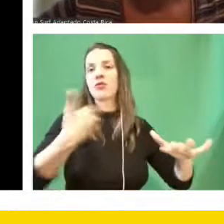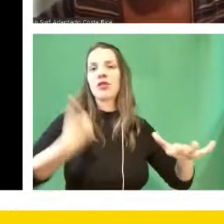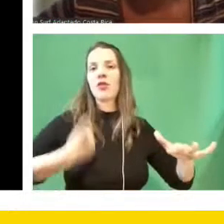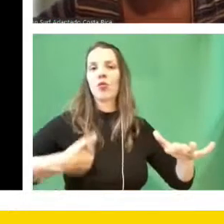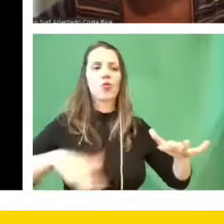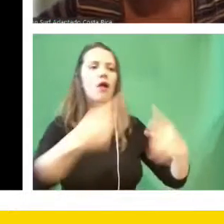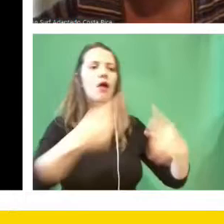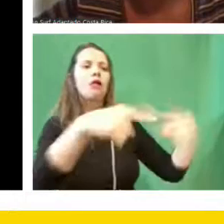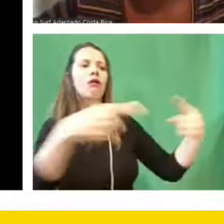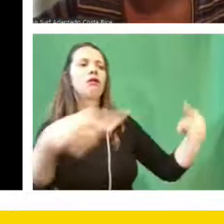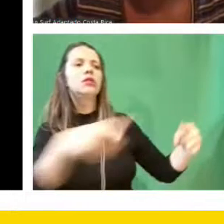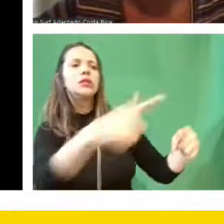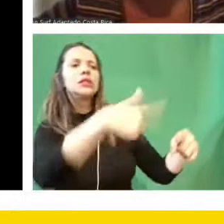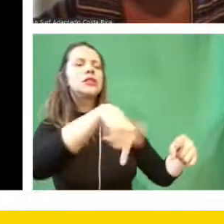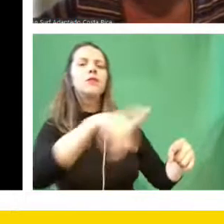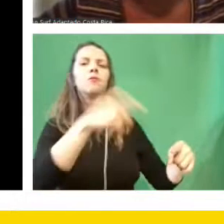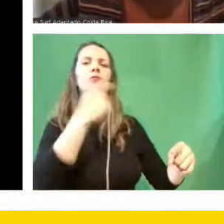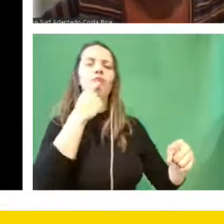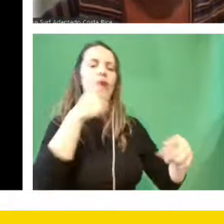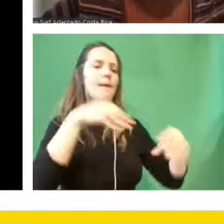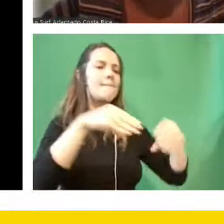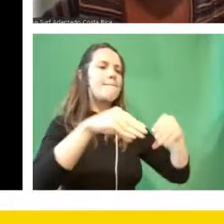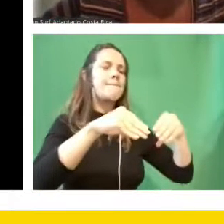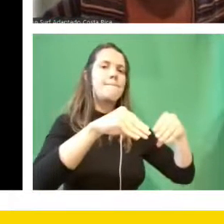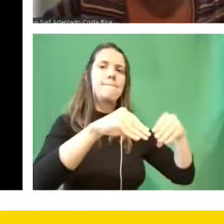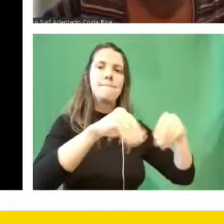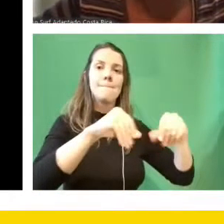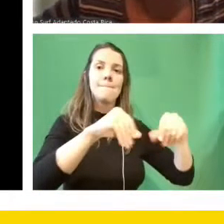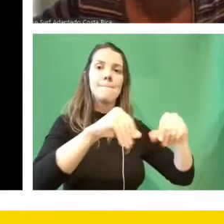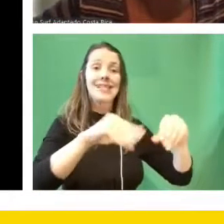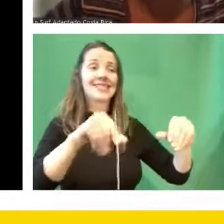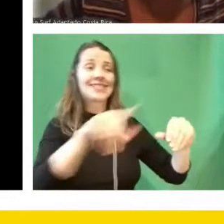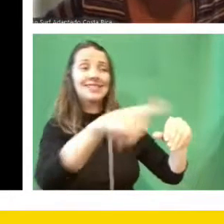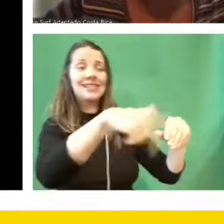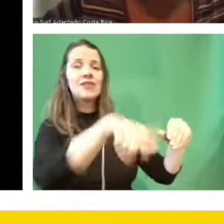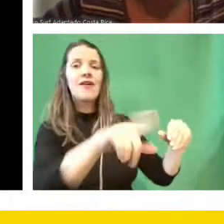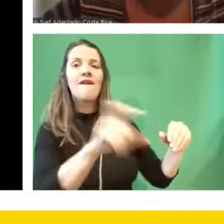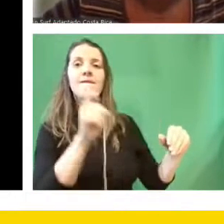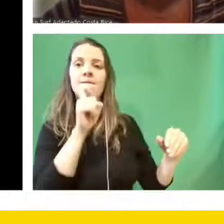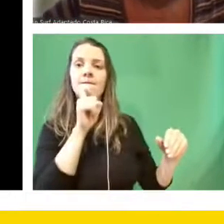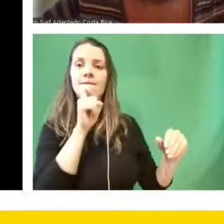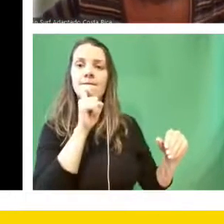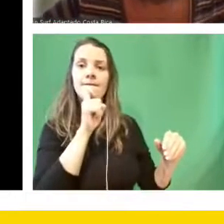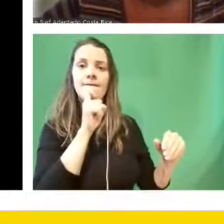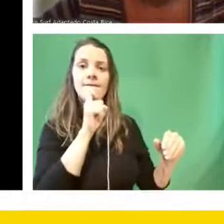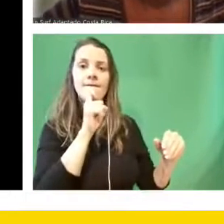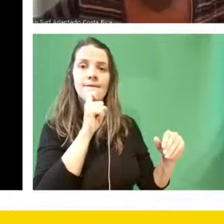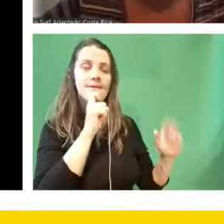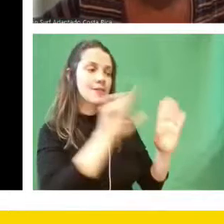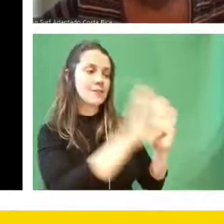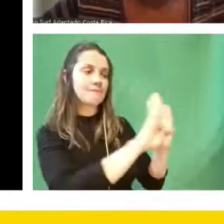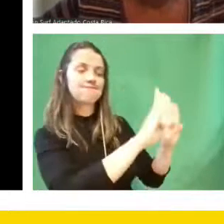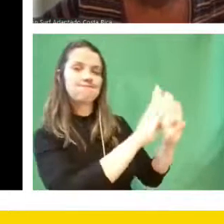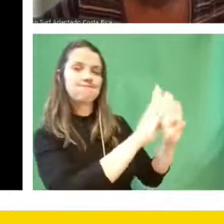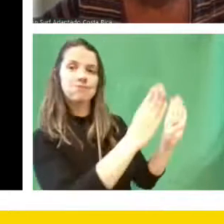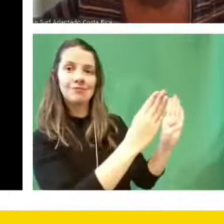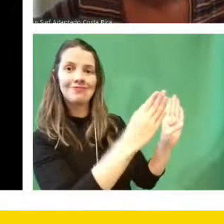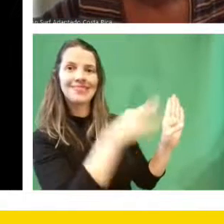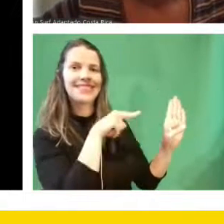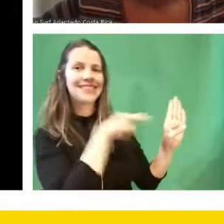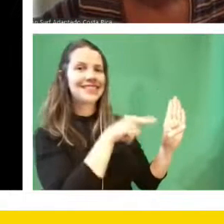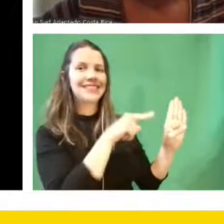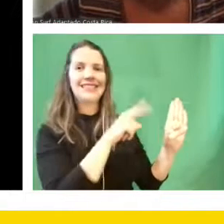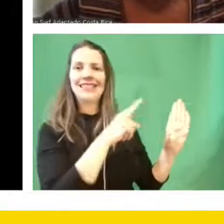podemos abrir baños por un tema de legislación marítimo terrestre. Entonces, bueno,